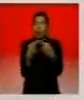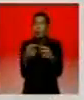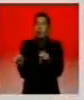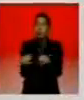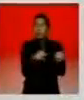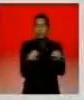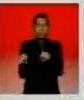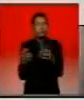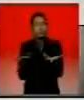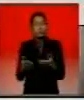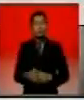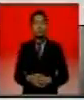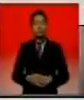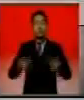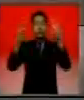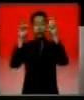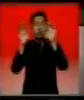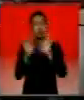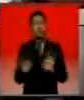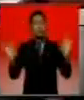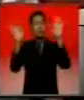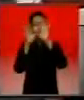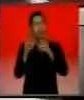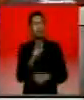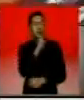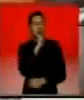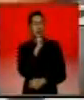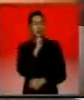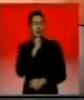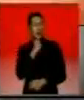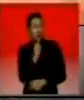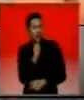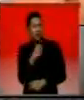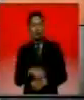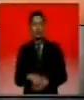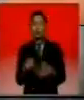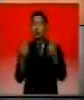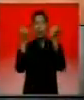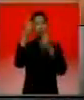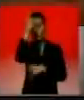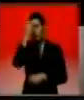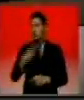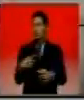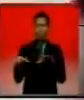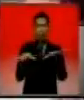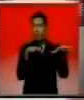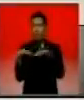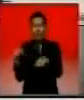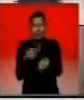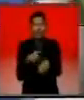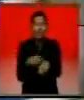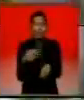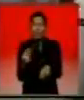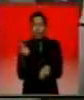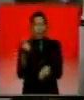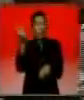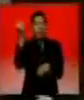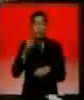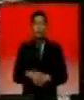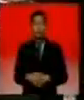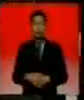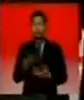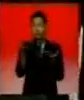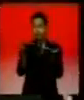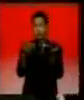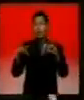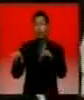con importancia y absoluta seriedad, tratando de reducir los tiempos de reacción en cada simulacro. Recuerden que un terremoto que duró casi